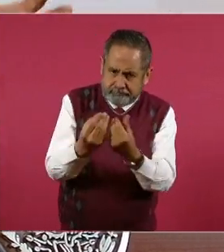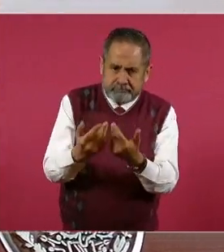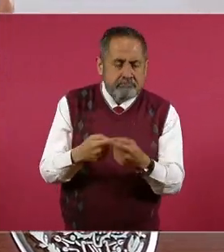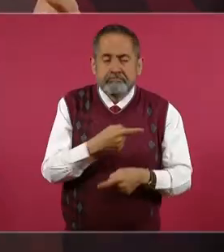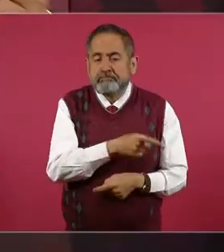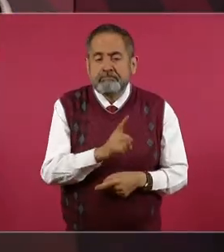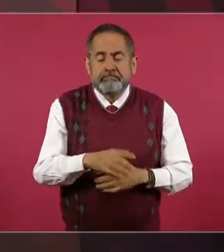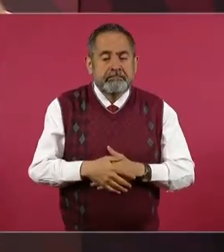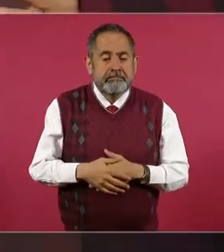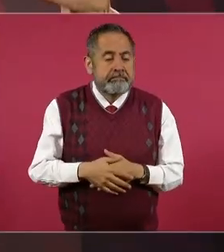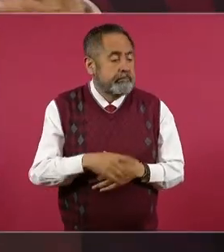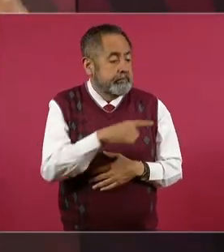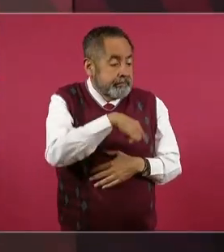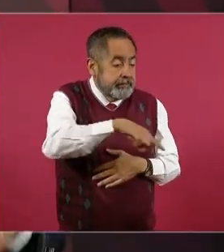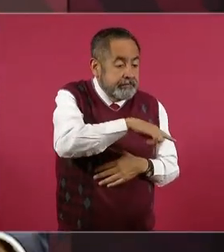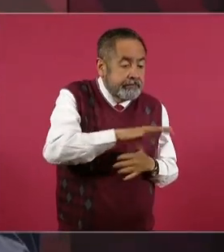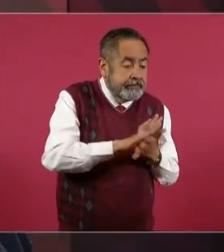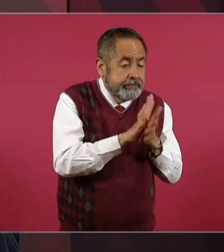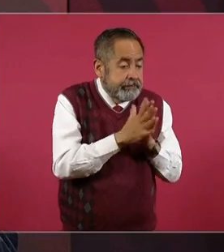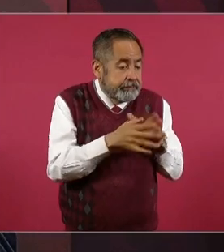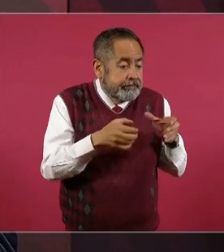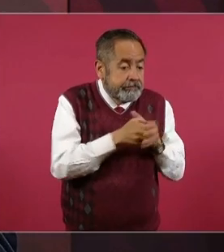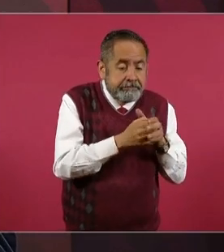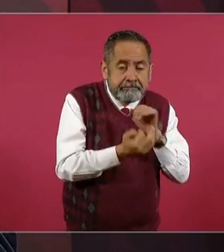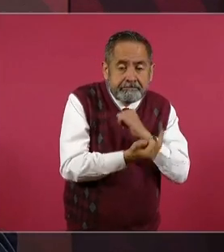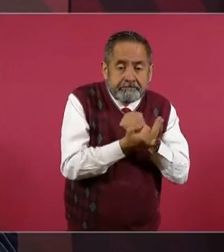como comparsa,